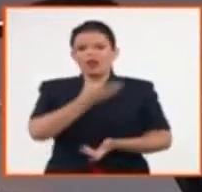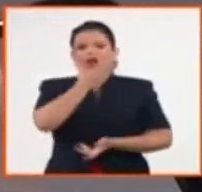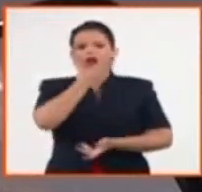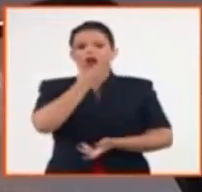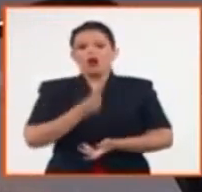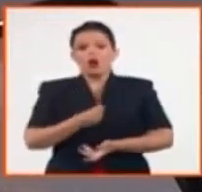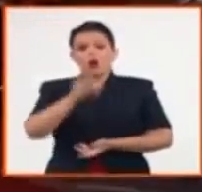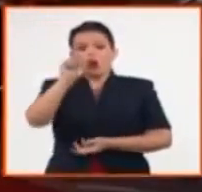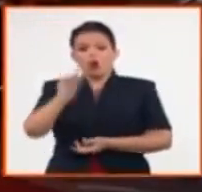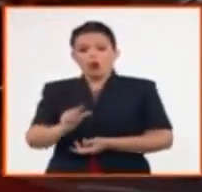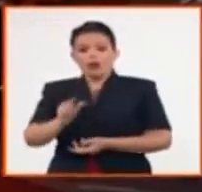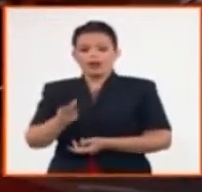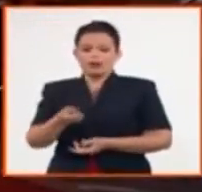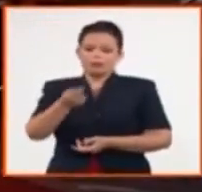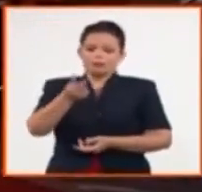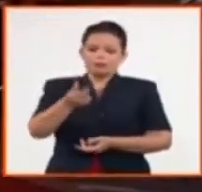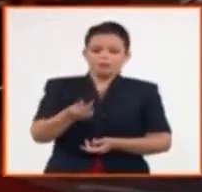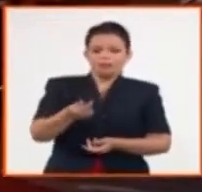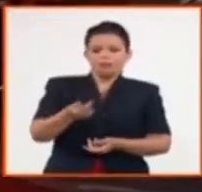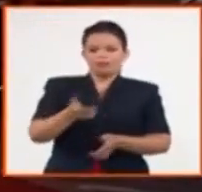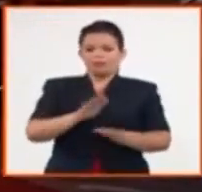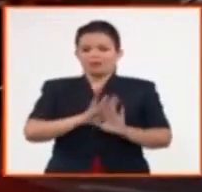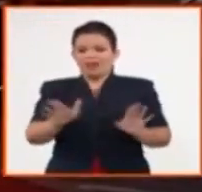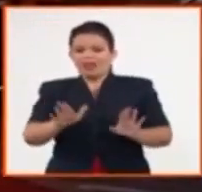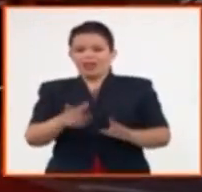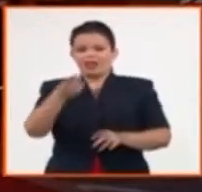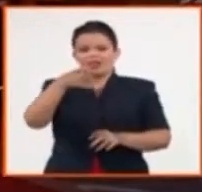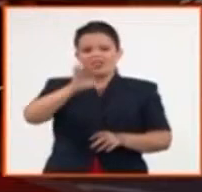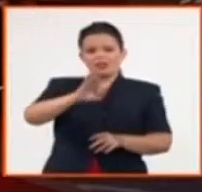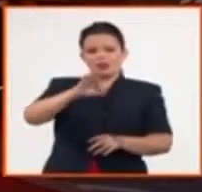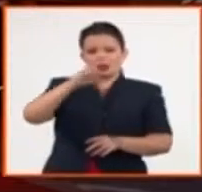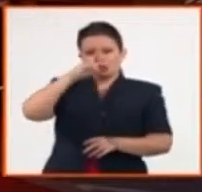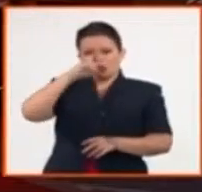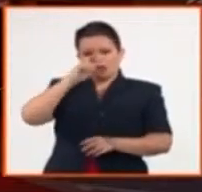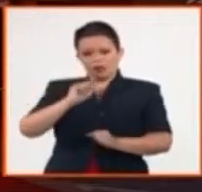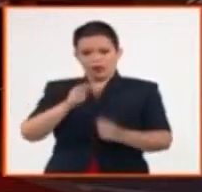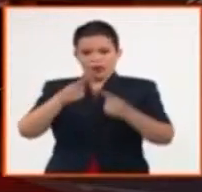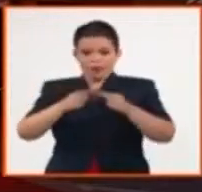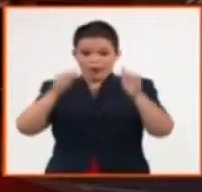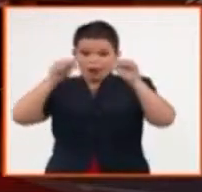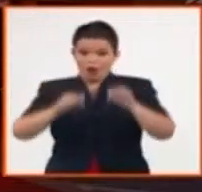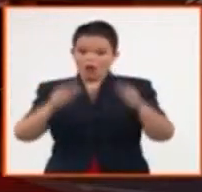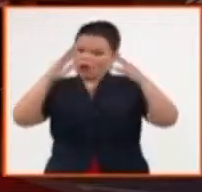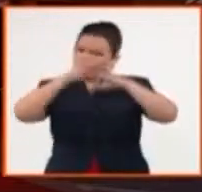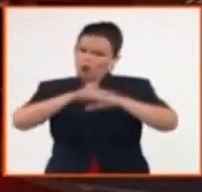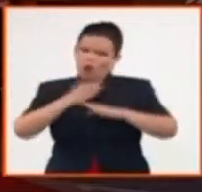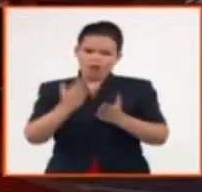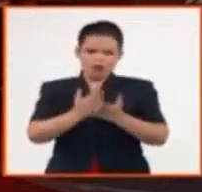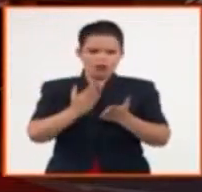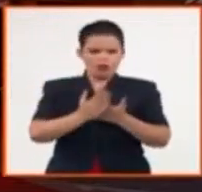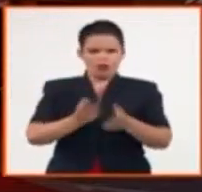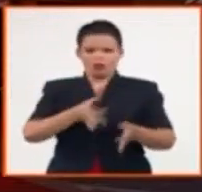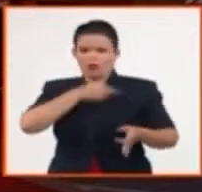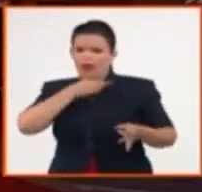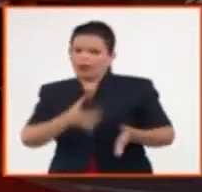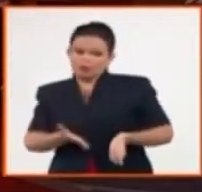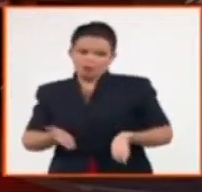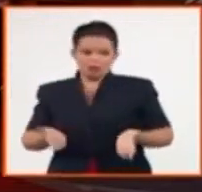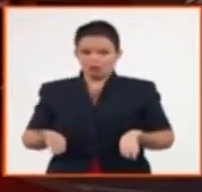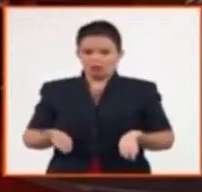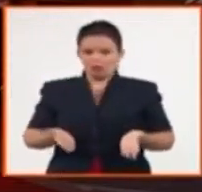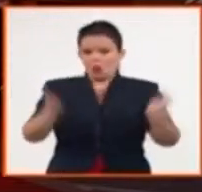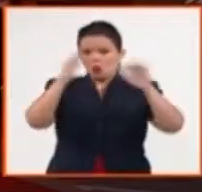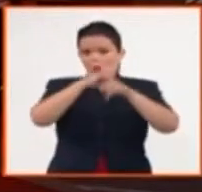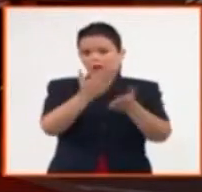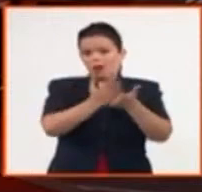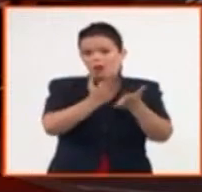años y ya no están vinculados, digamos, al proceso docente. O sea, están bien. Ya salieron de la escuela. Ya salieron de la escuela. Y no han empezado la universidad. No han empezado la